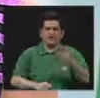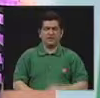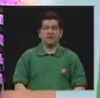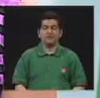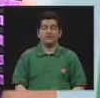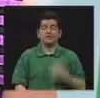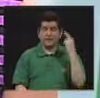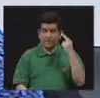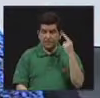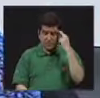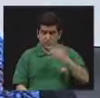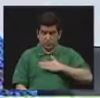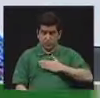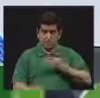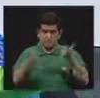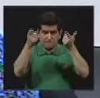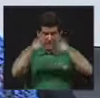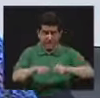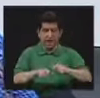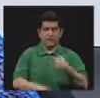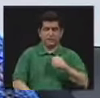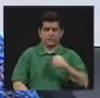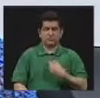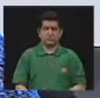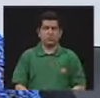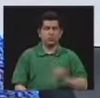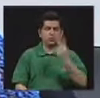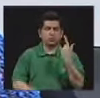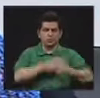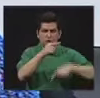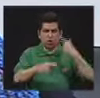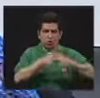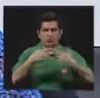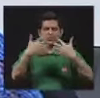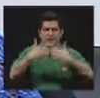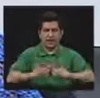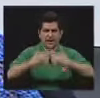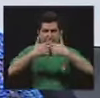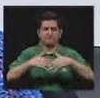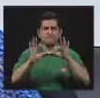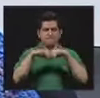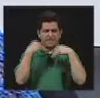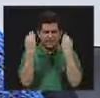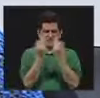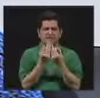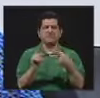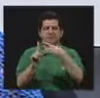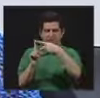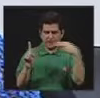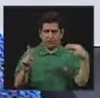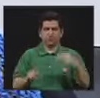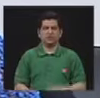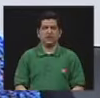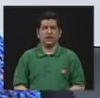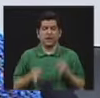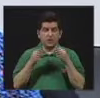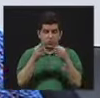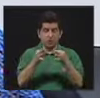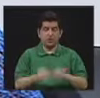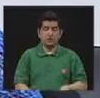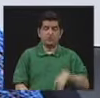partes del país? Ok, básicamente, bueno, en mi caso particular, yo soy la segunda generación ya de una empresa familiar